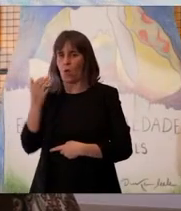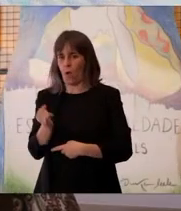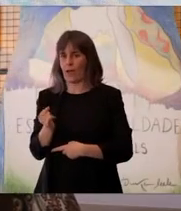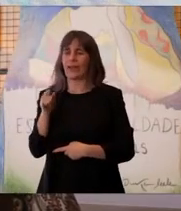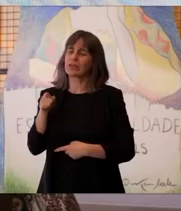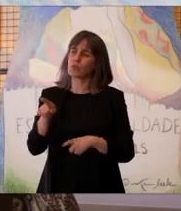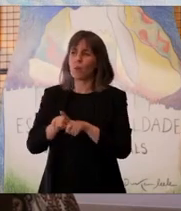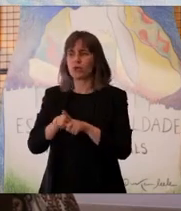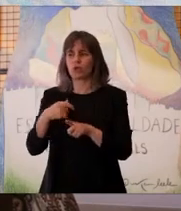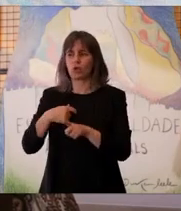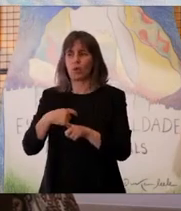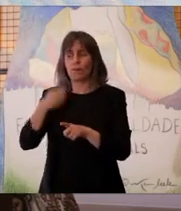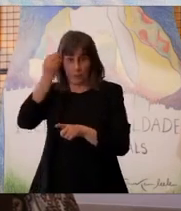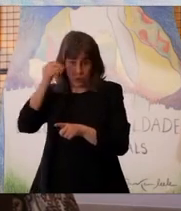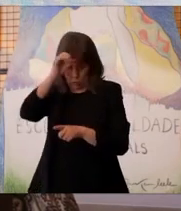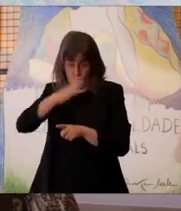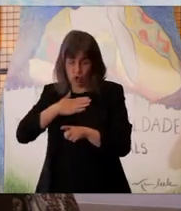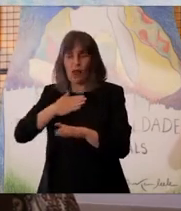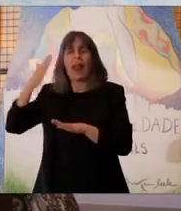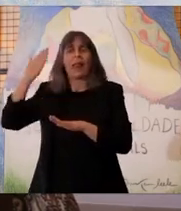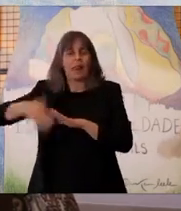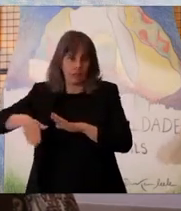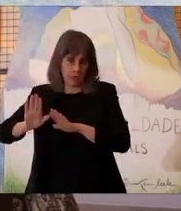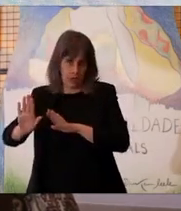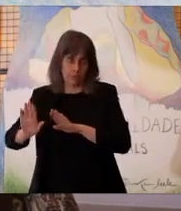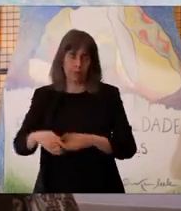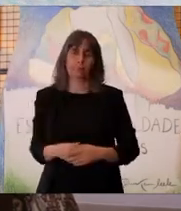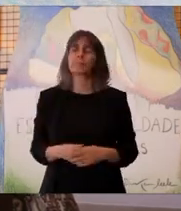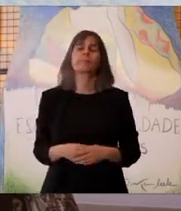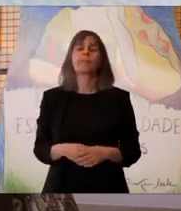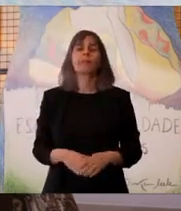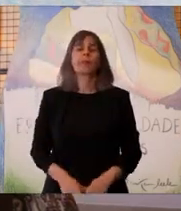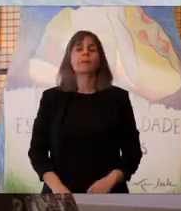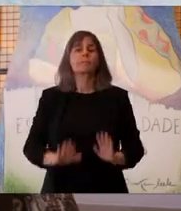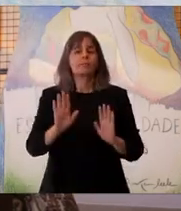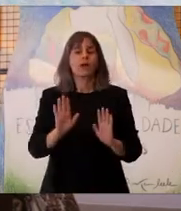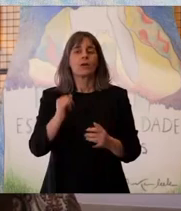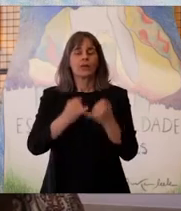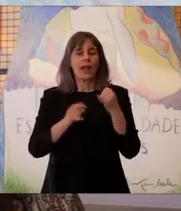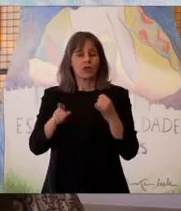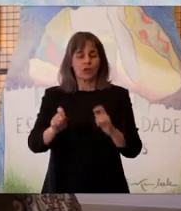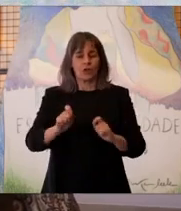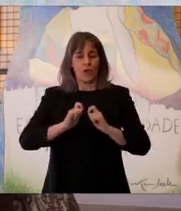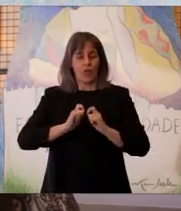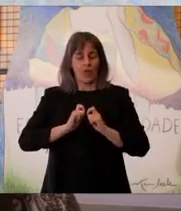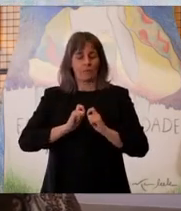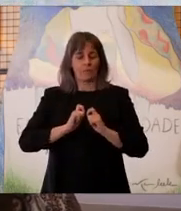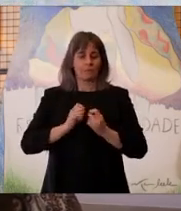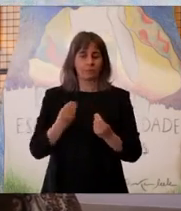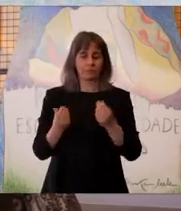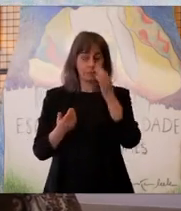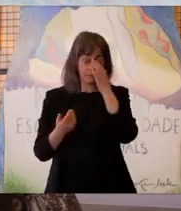pero en ese sentido creo que bueno que eso nos remite a cómo